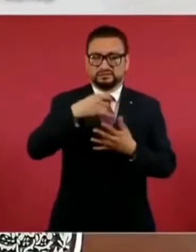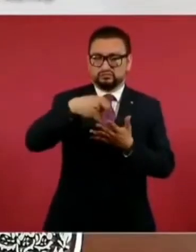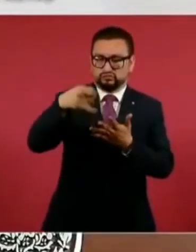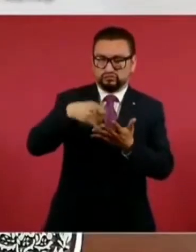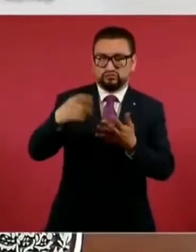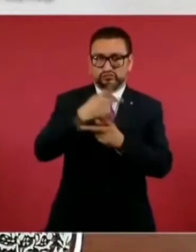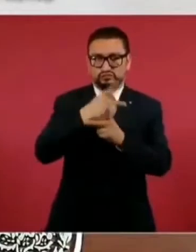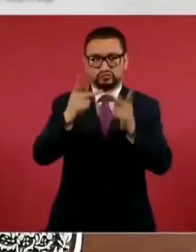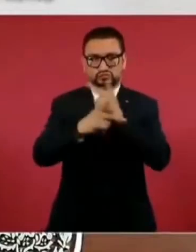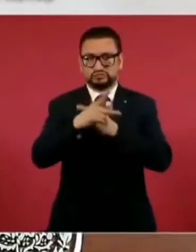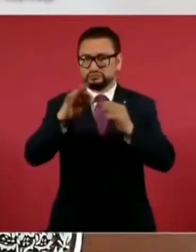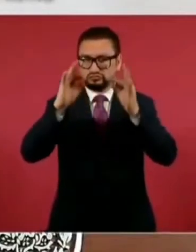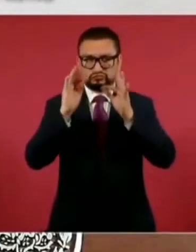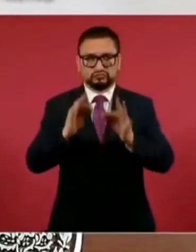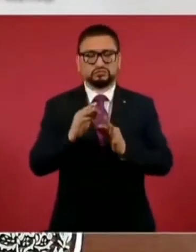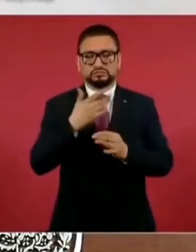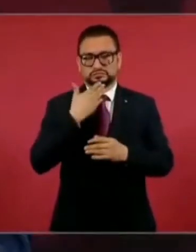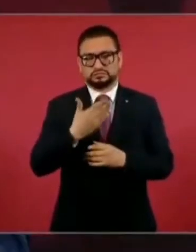campo